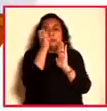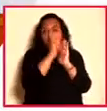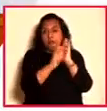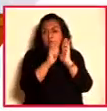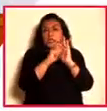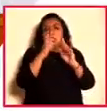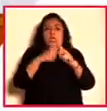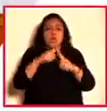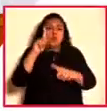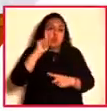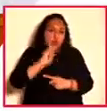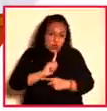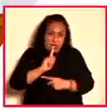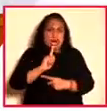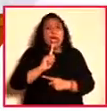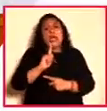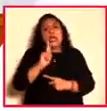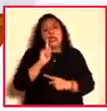y escritoras.